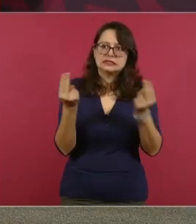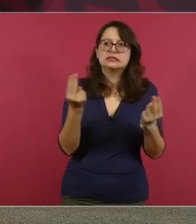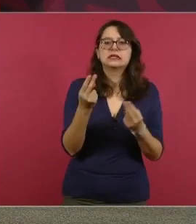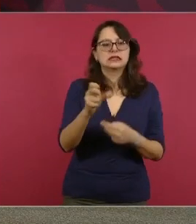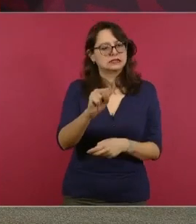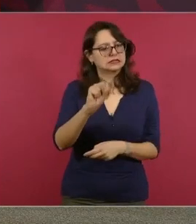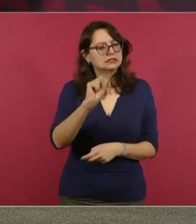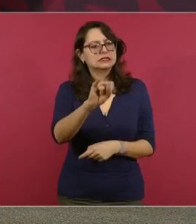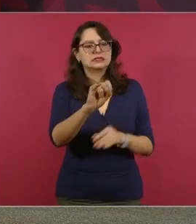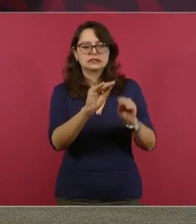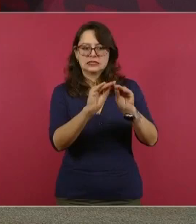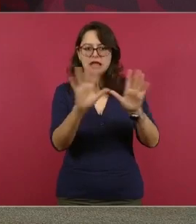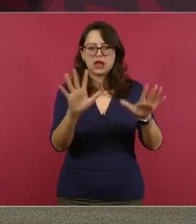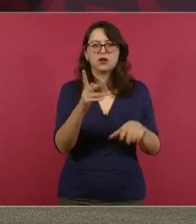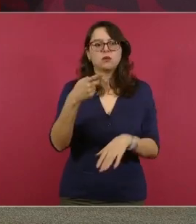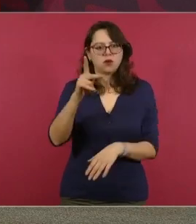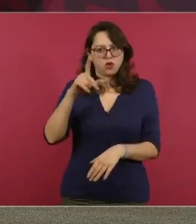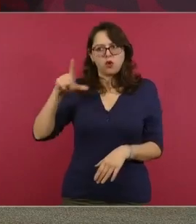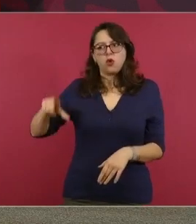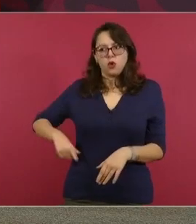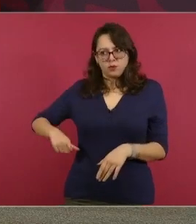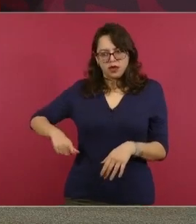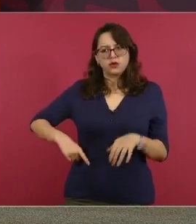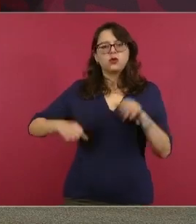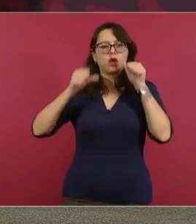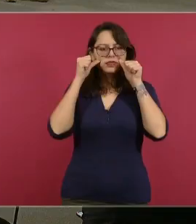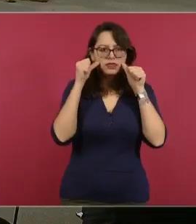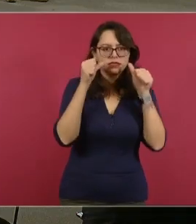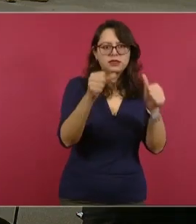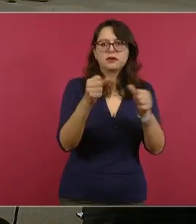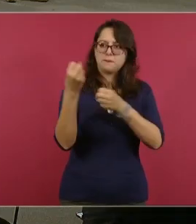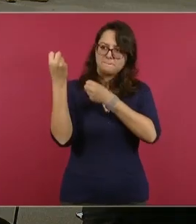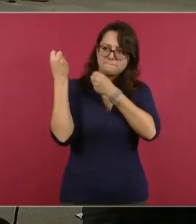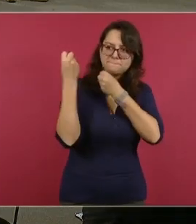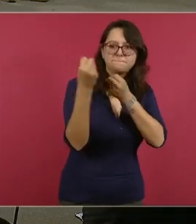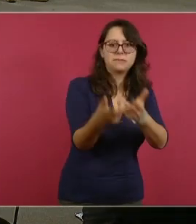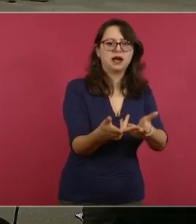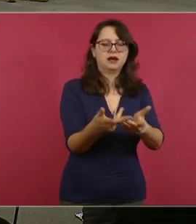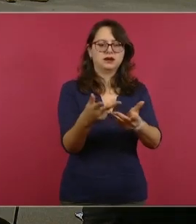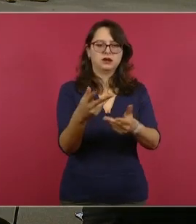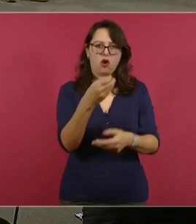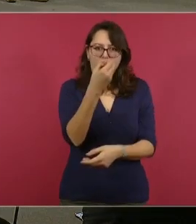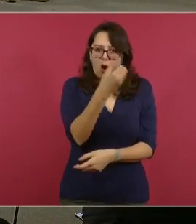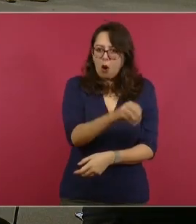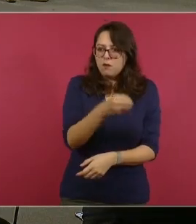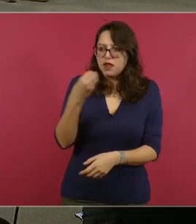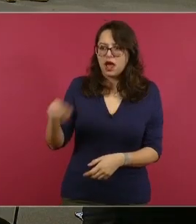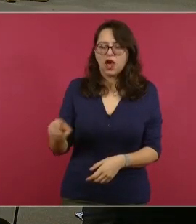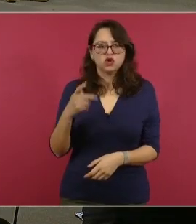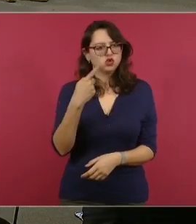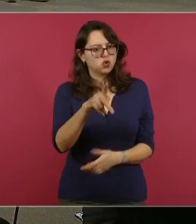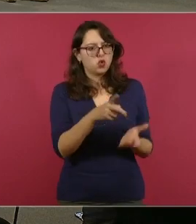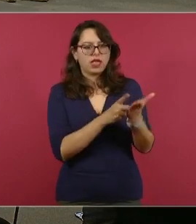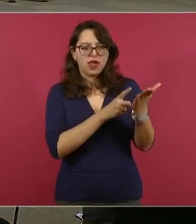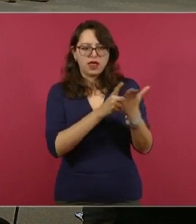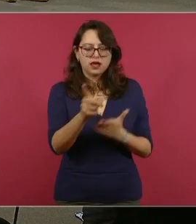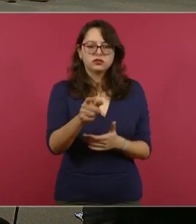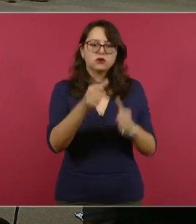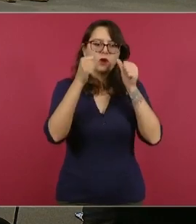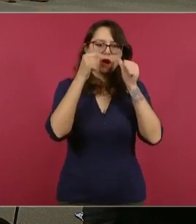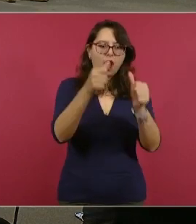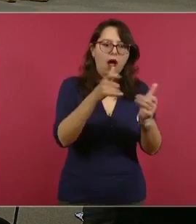son ciudadanos con derechos, y el gobierno tiene la obligación de apoyarles.